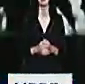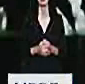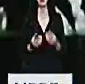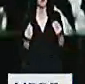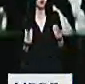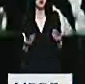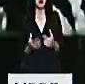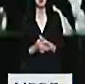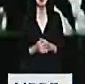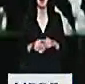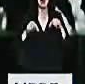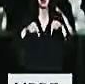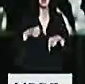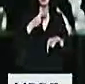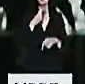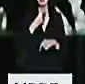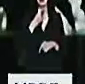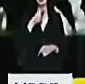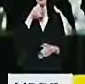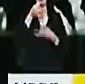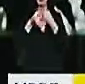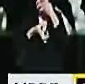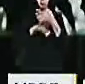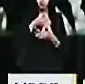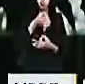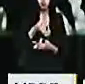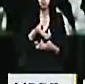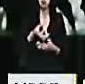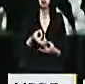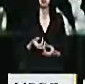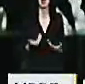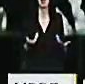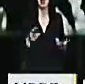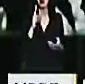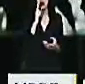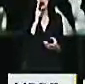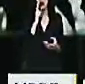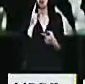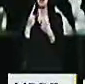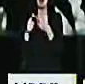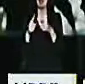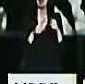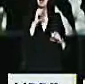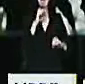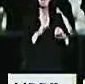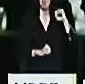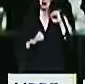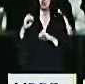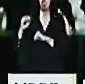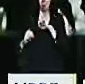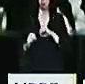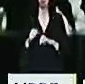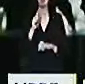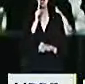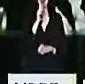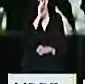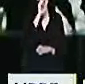Bueno, acá quiero mandar un mensaje al tipo de organizaciones que represento, a la empresa. Creo que tenemos un